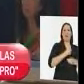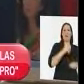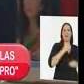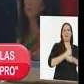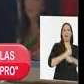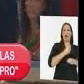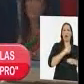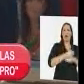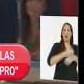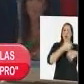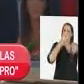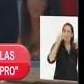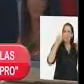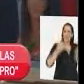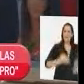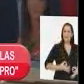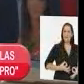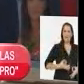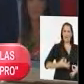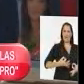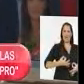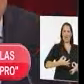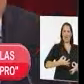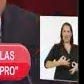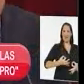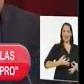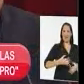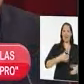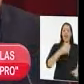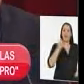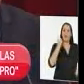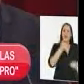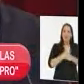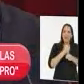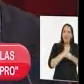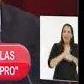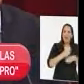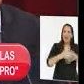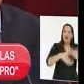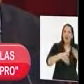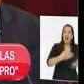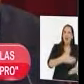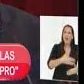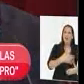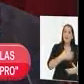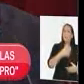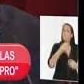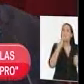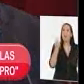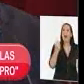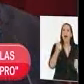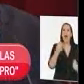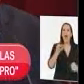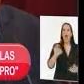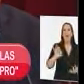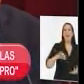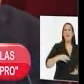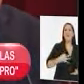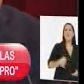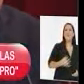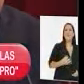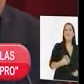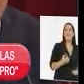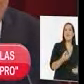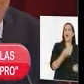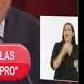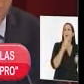toma decisiones. Porque aquí, y ocurrió mucho, si uno mira todo lo que fue el año pasado y el presidente habló, agradeció